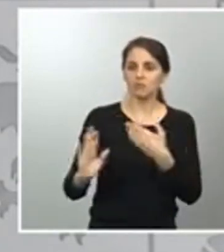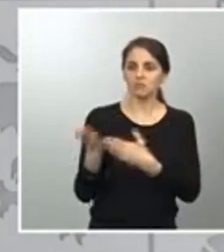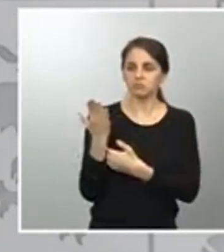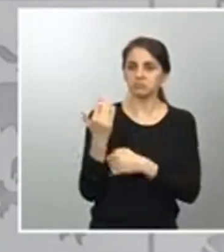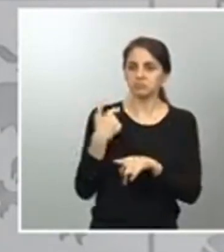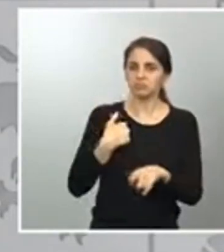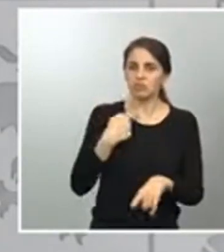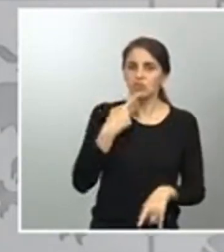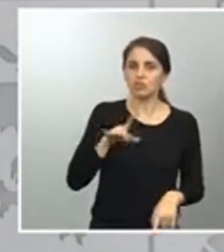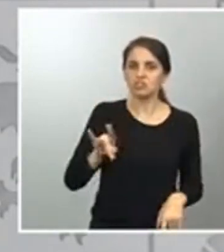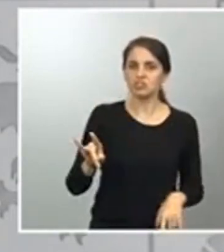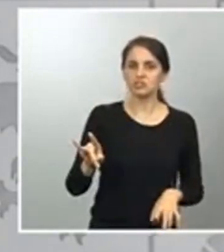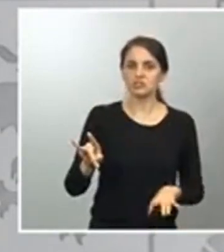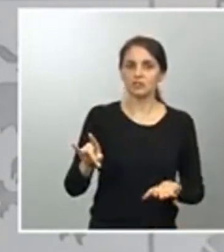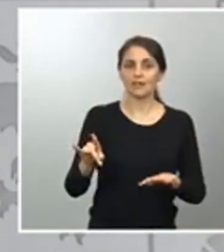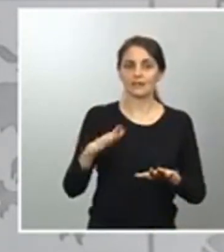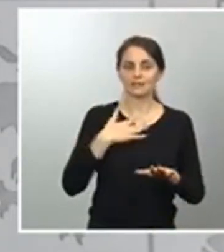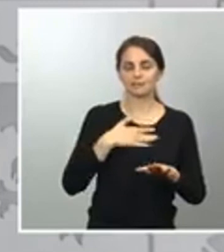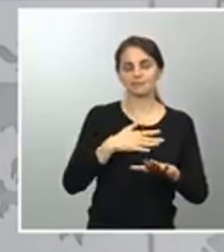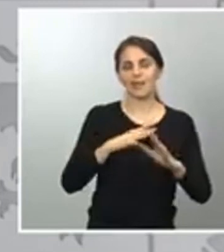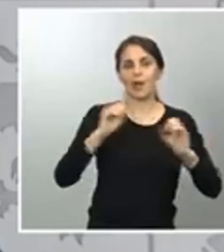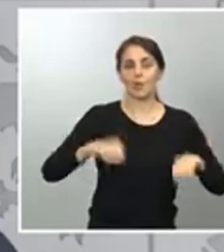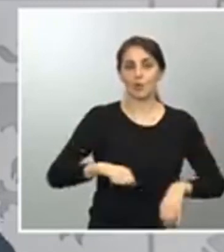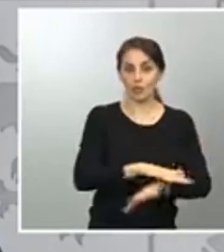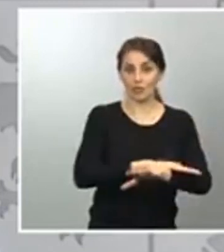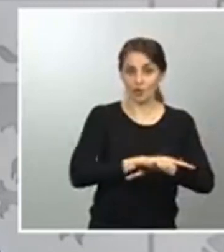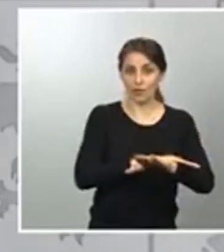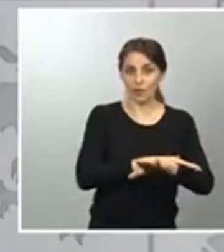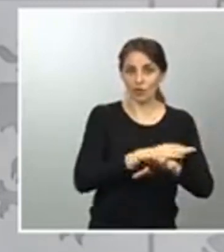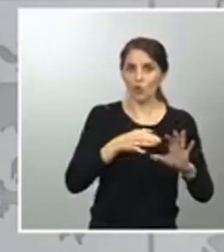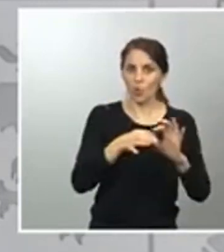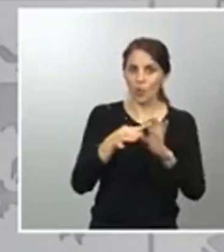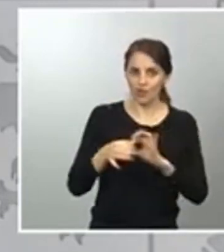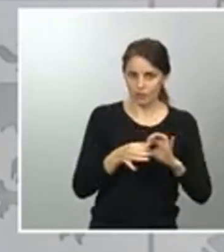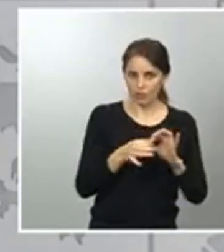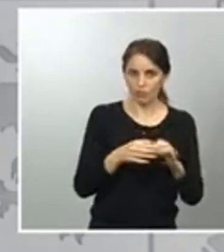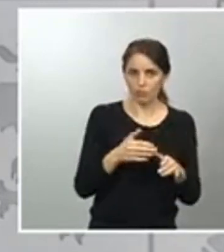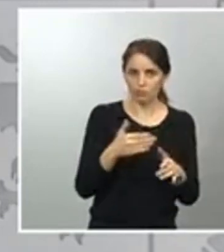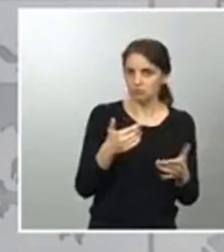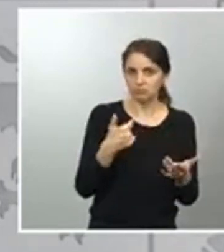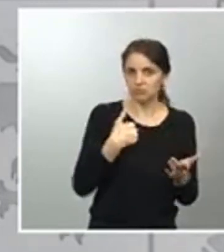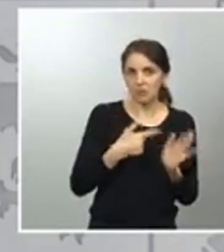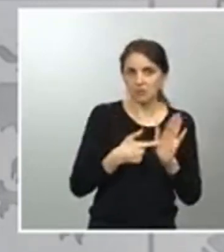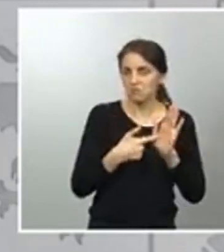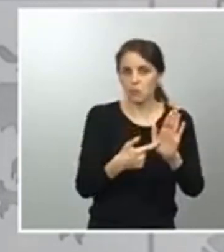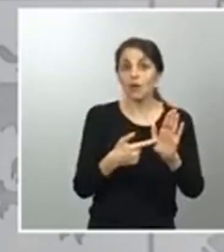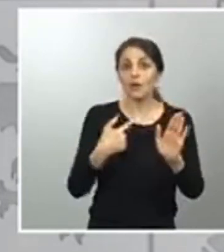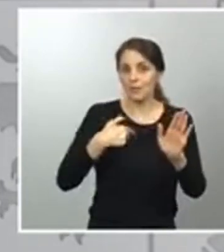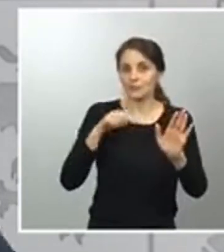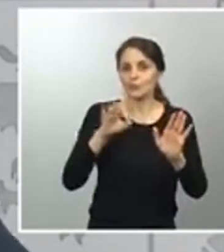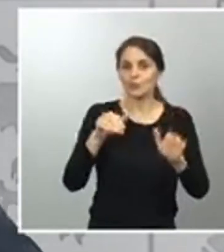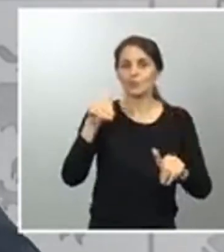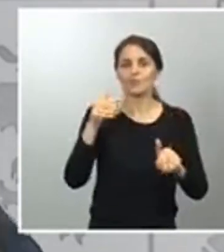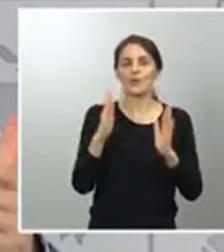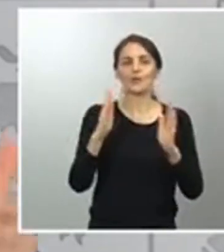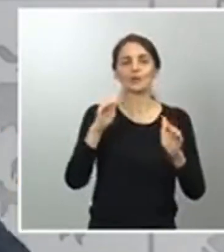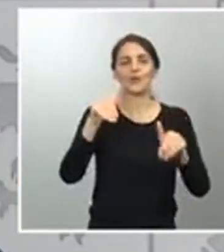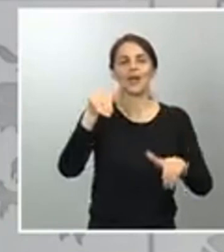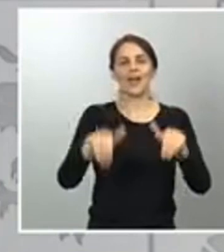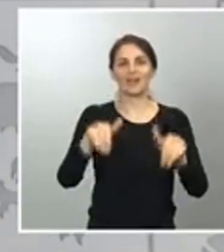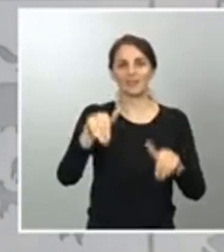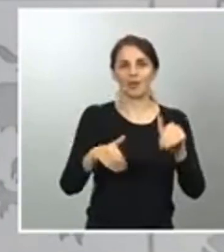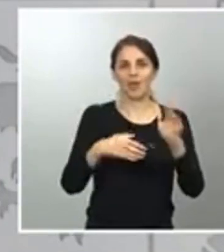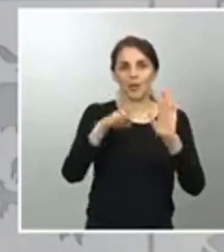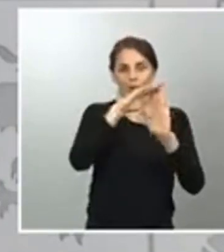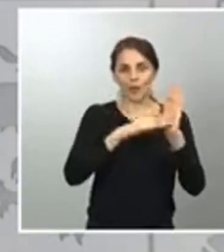gobierno que sustenta este gobierno de coalición, e incluso también me presenté a las elecciones con ello, y es bueno, pues, que probablemente tengamos que